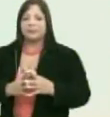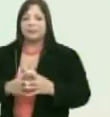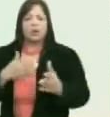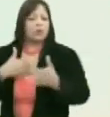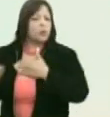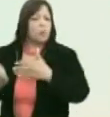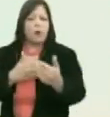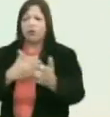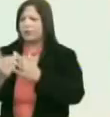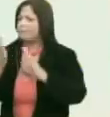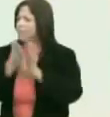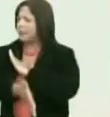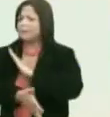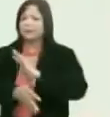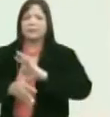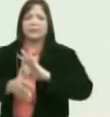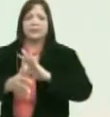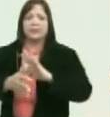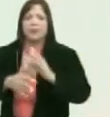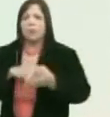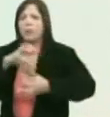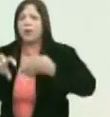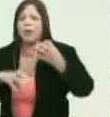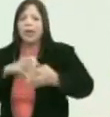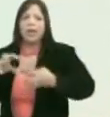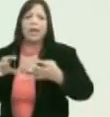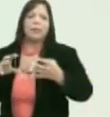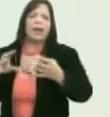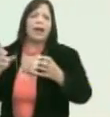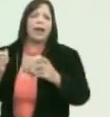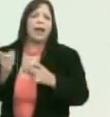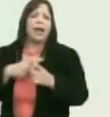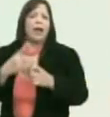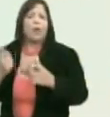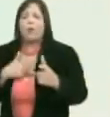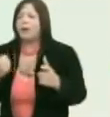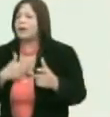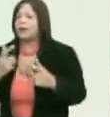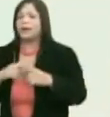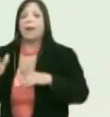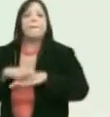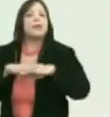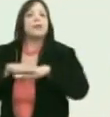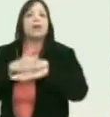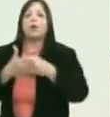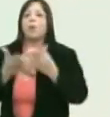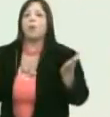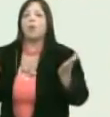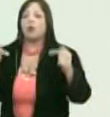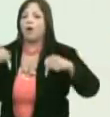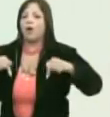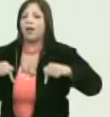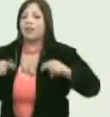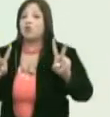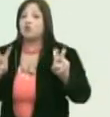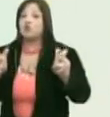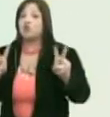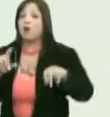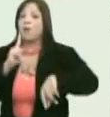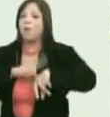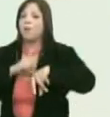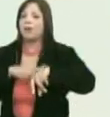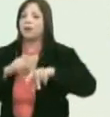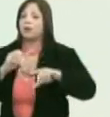pase lo que pase, más allá de cualquier circunstancia, el Ministerio Público en esta nueva fase, que es